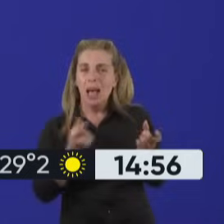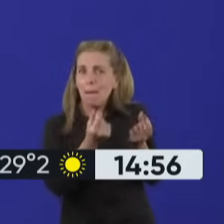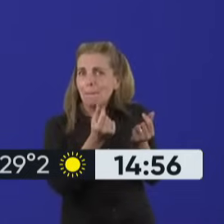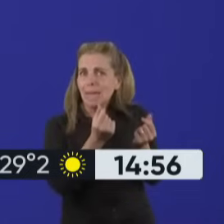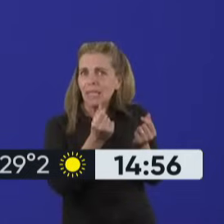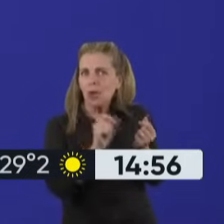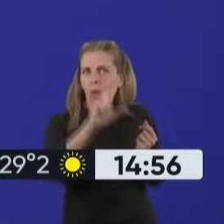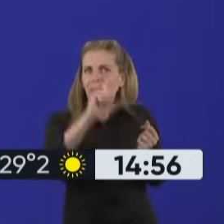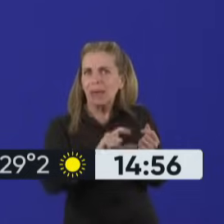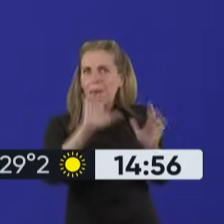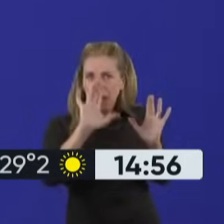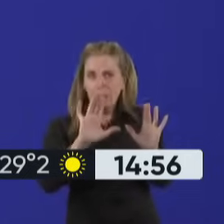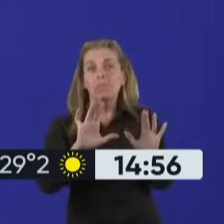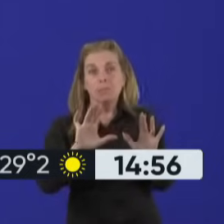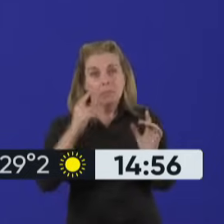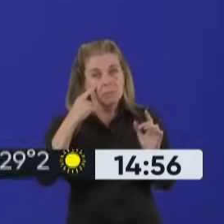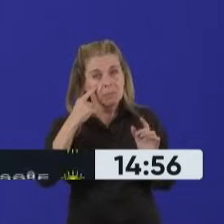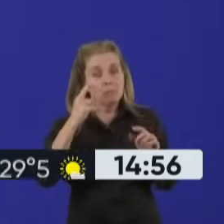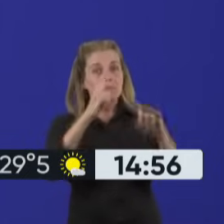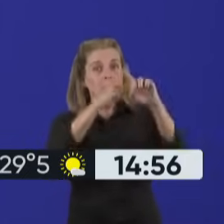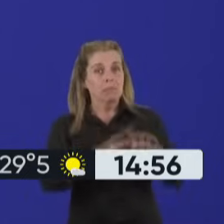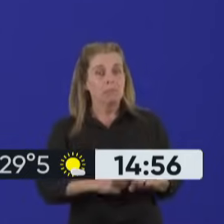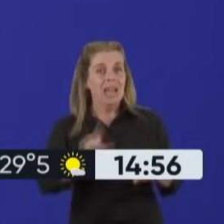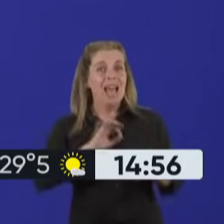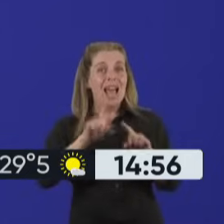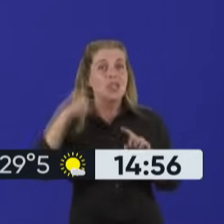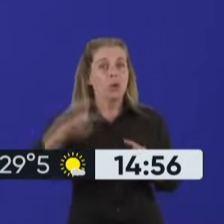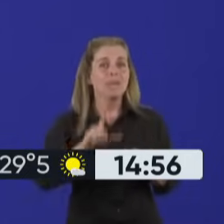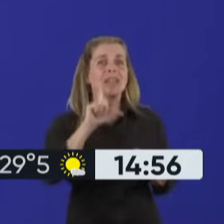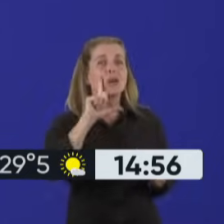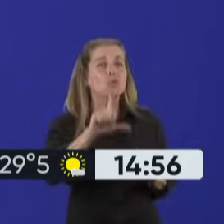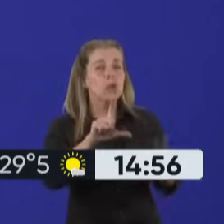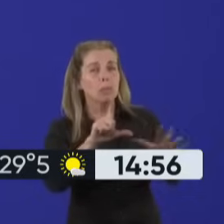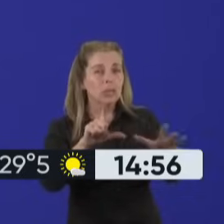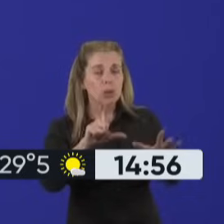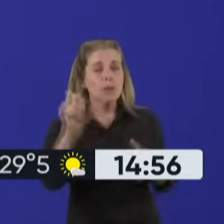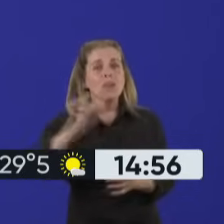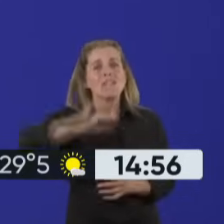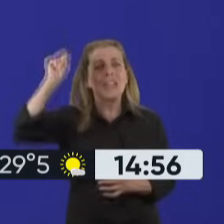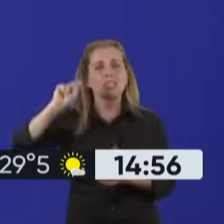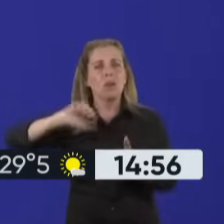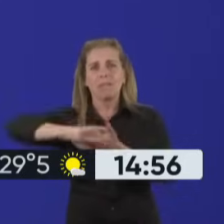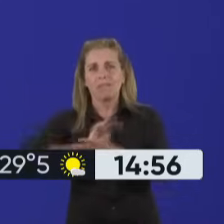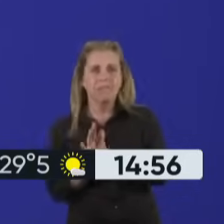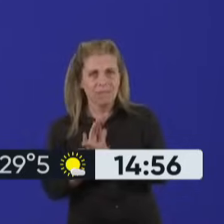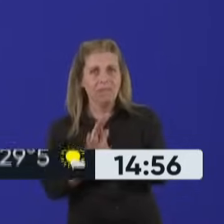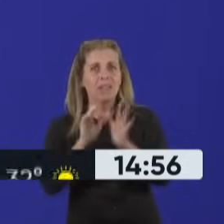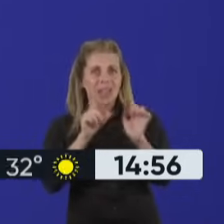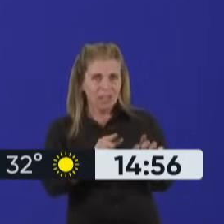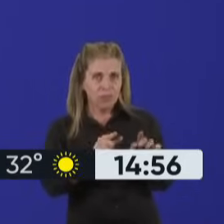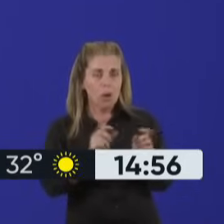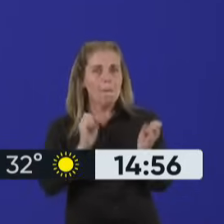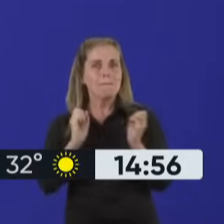A mitad del año que viene la inflación habrá sido historia, por lo tanto eso va a implicar un salto en el nivel del PBI.